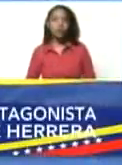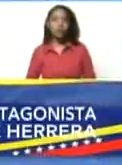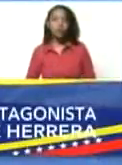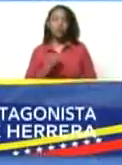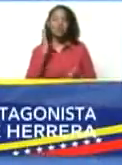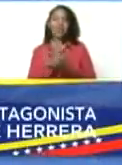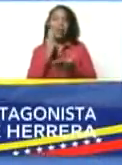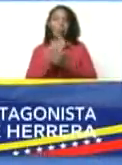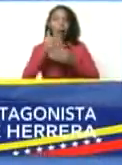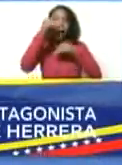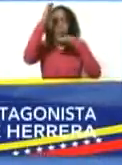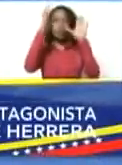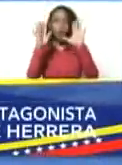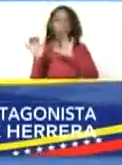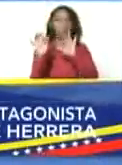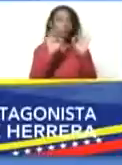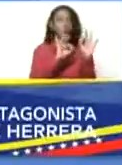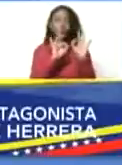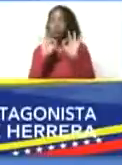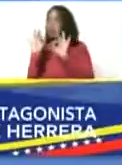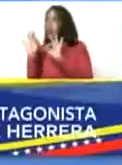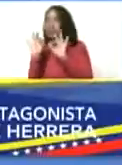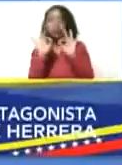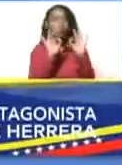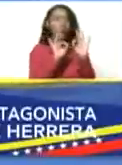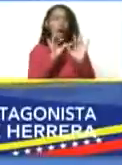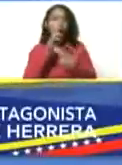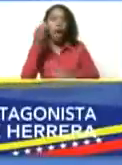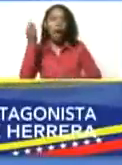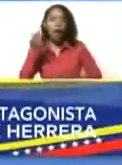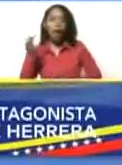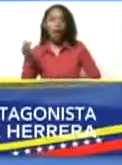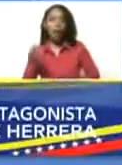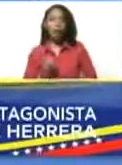Siempre estaba atento a la realidad.